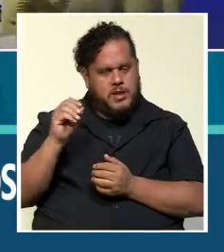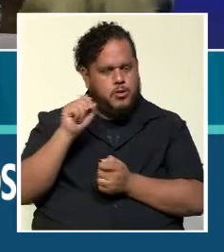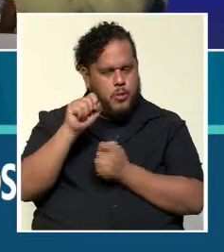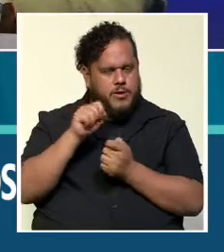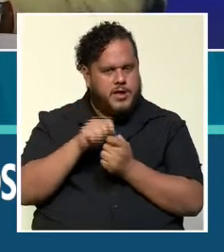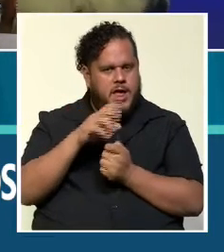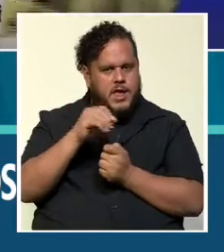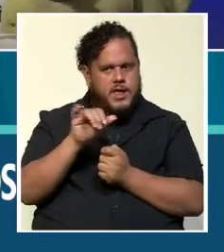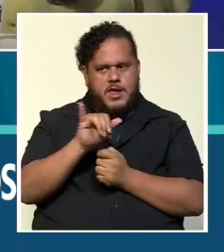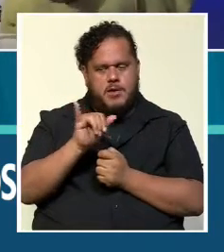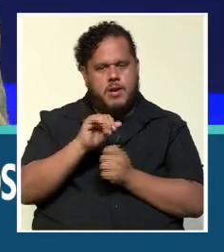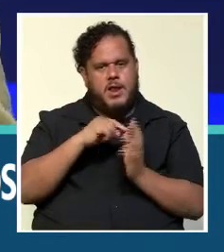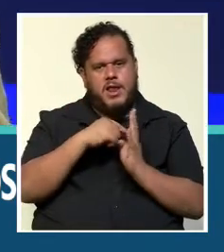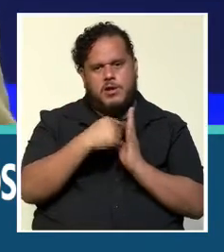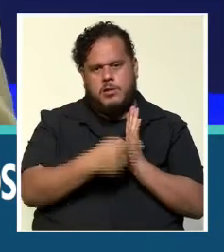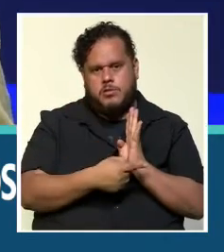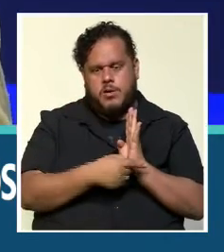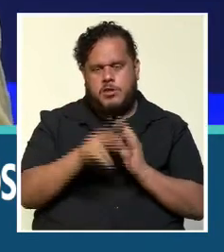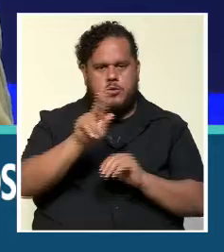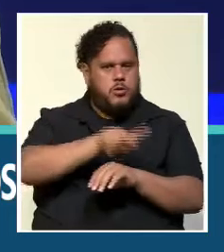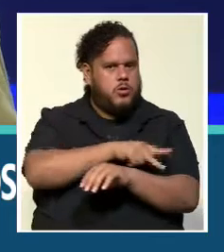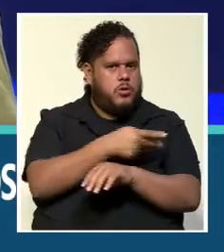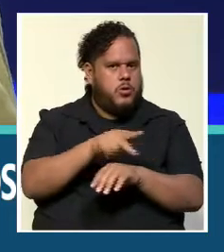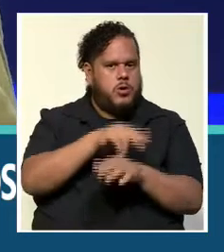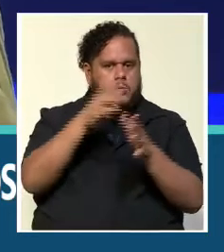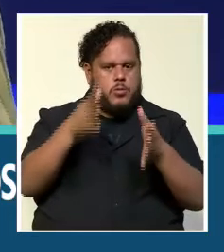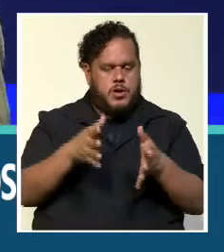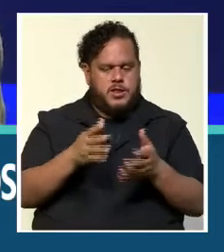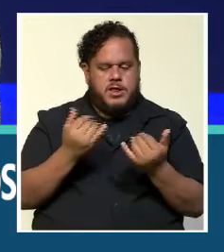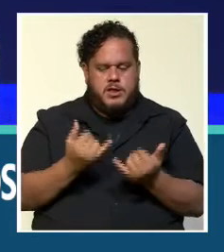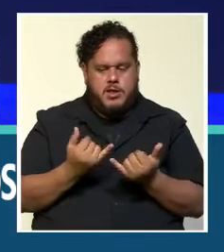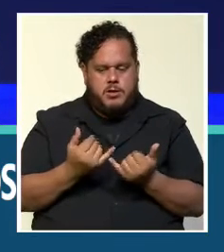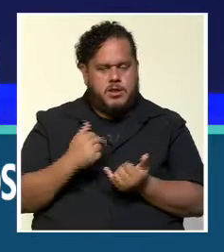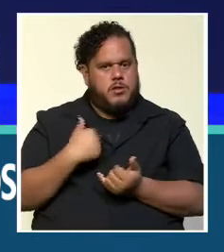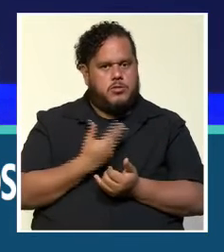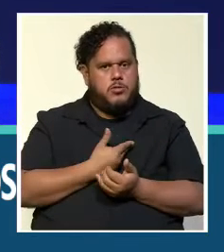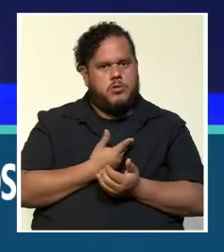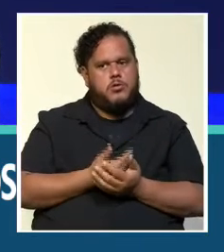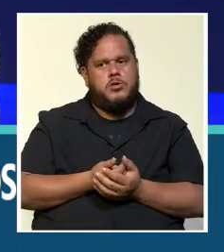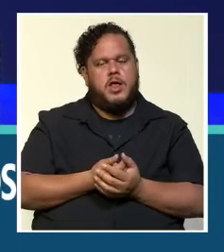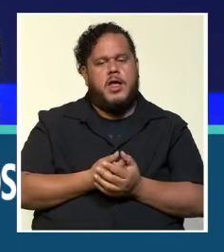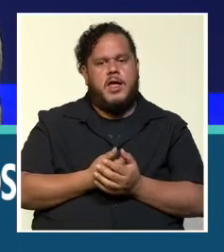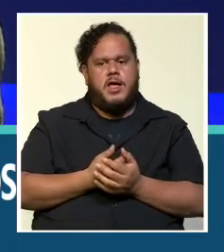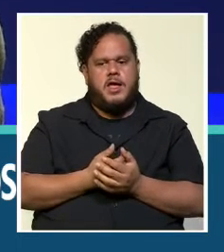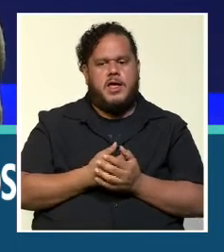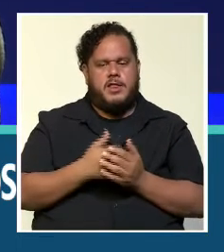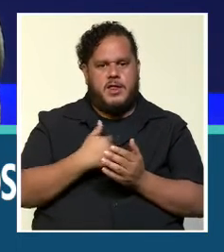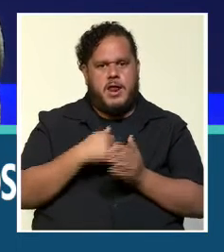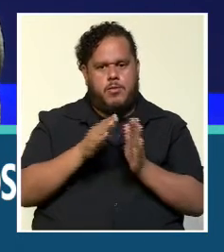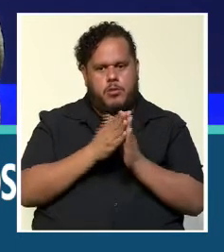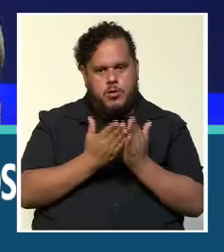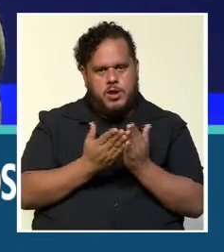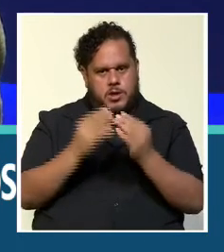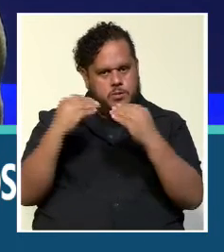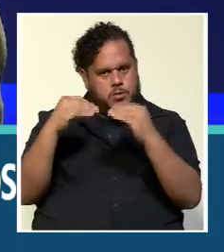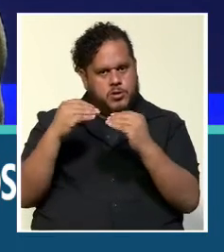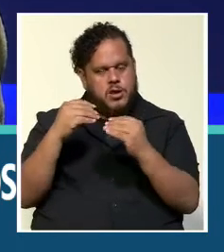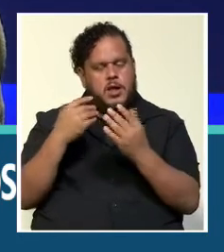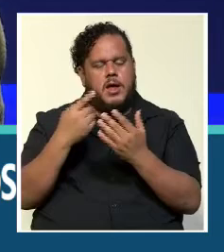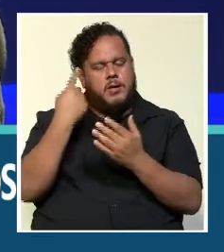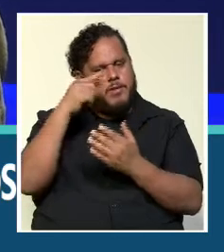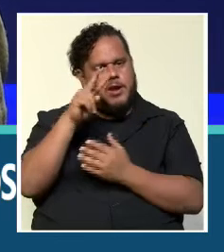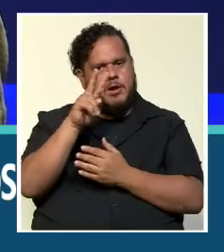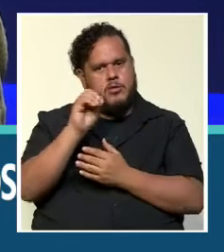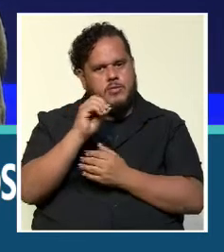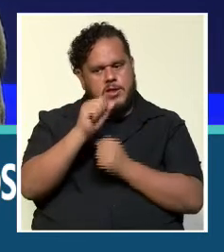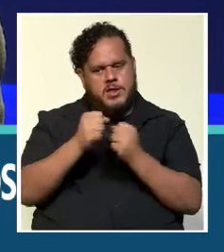en los cuatro poetas que estamos ahorita también publicando para los 20 años, justamente es